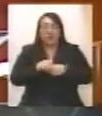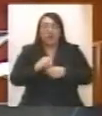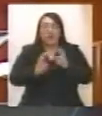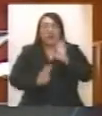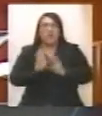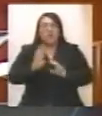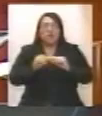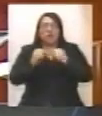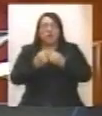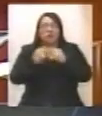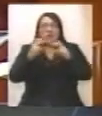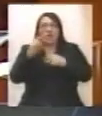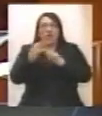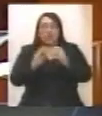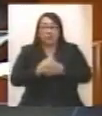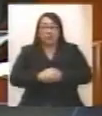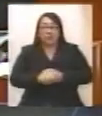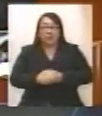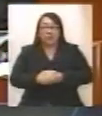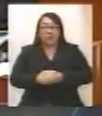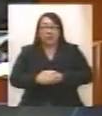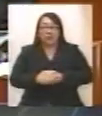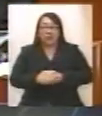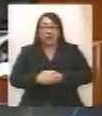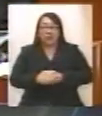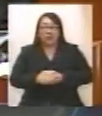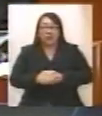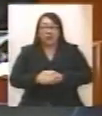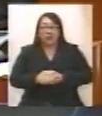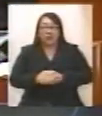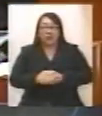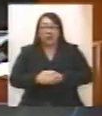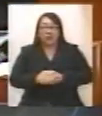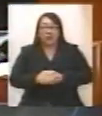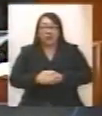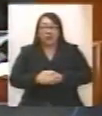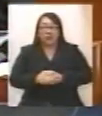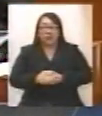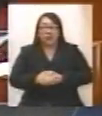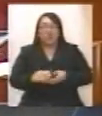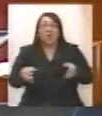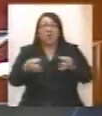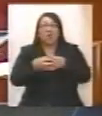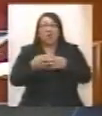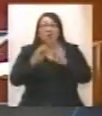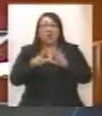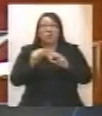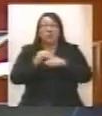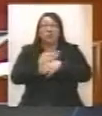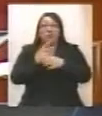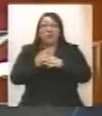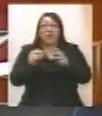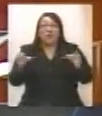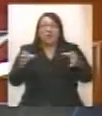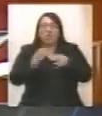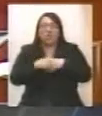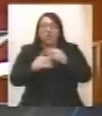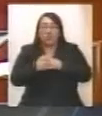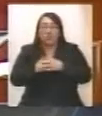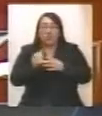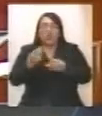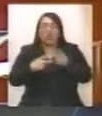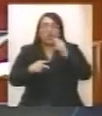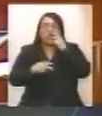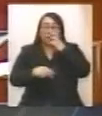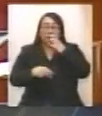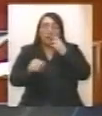14 sectores económicos que han sido agrupados en 8 líneas estratégicas orientadas en conjunto a